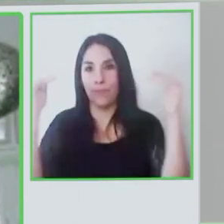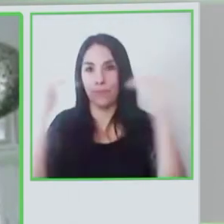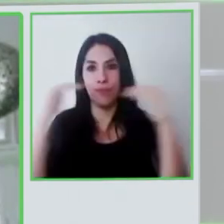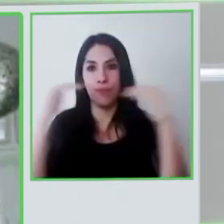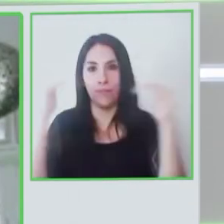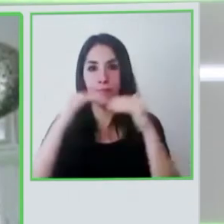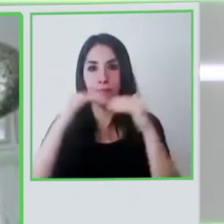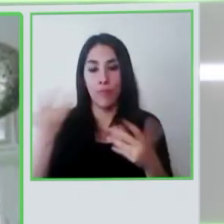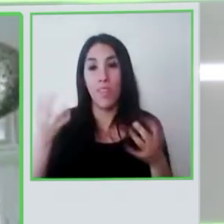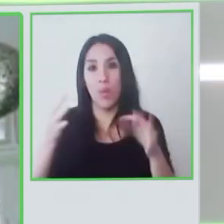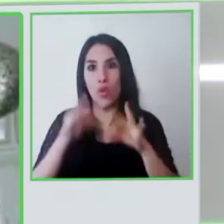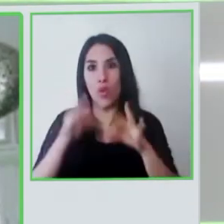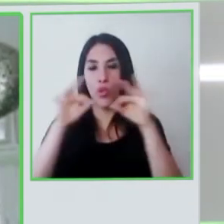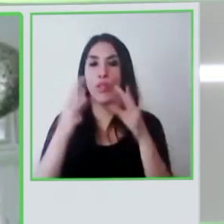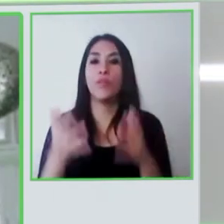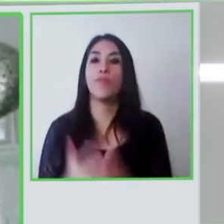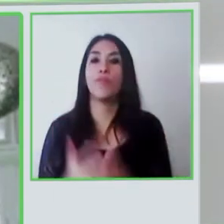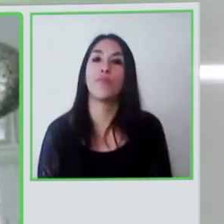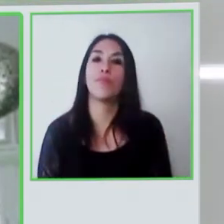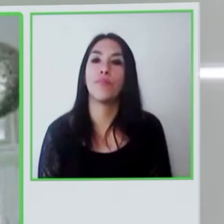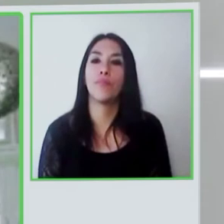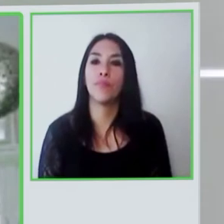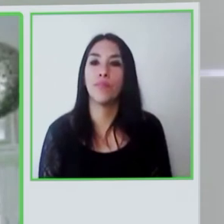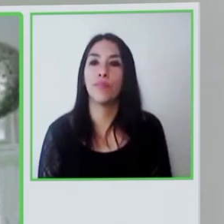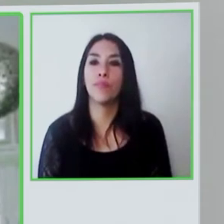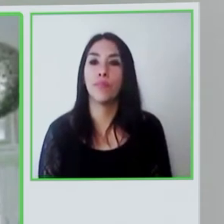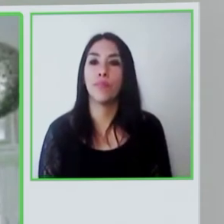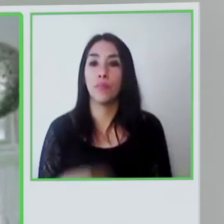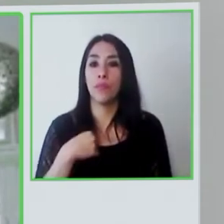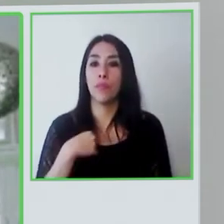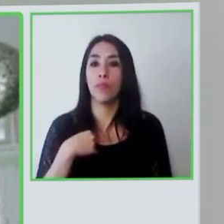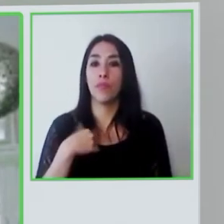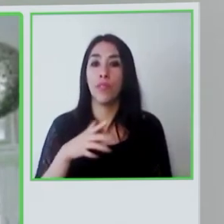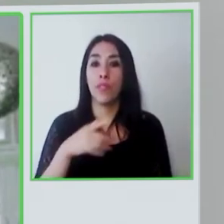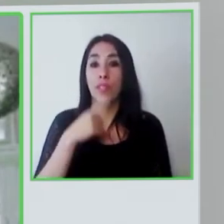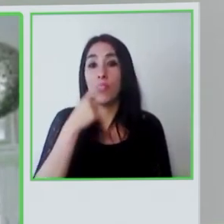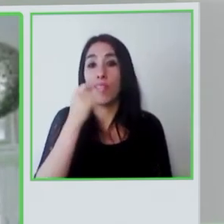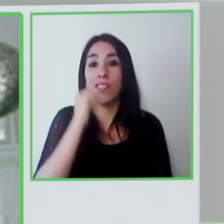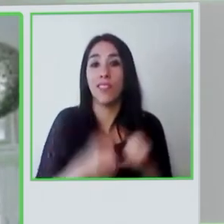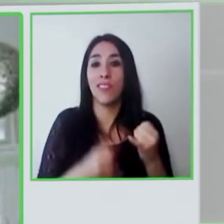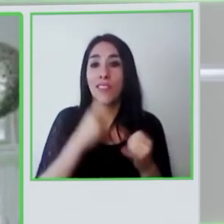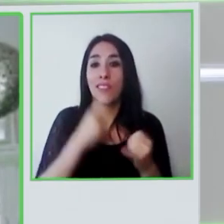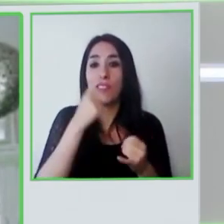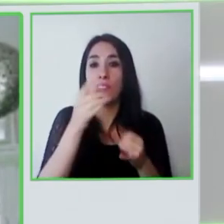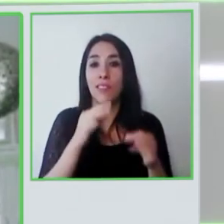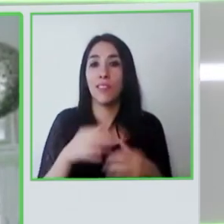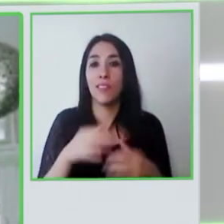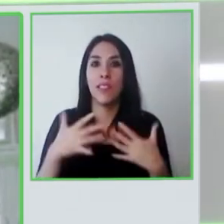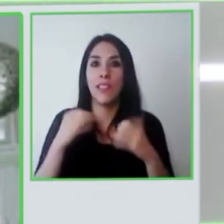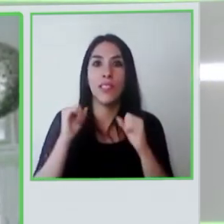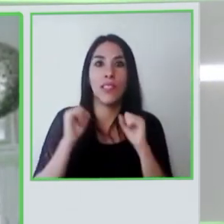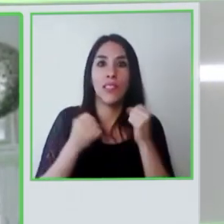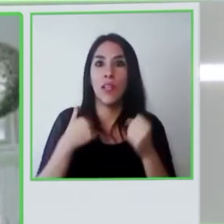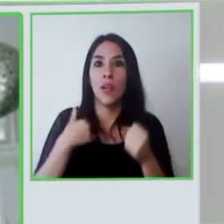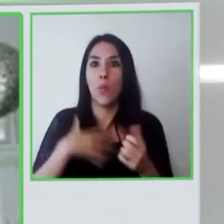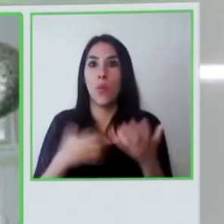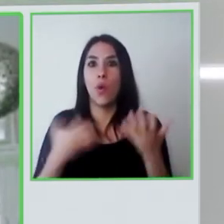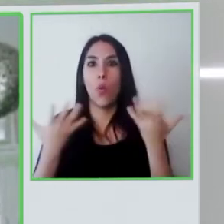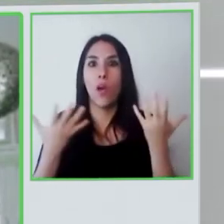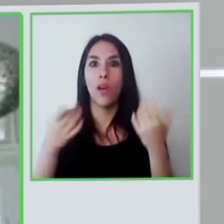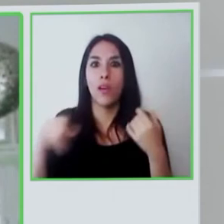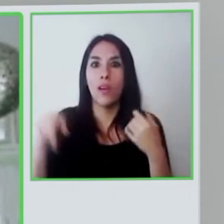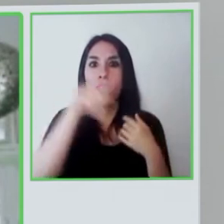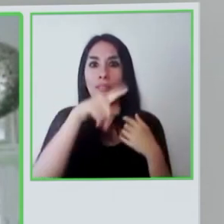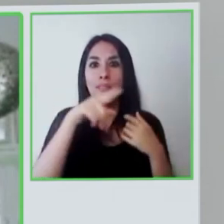estoy empezando a cerrar ya mi presentación porque estoy muy ansiosa de escucharlos y sus preguntas lo que quiero es que esta